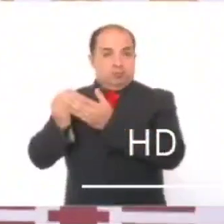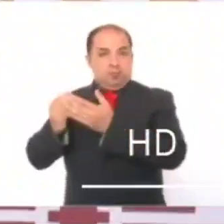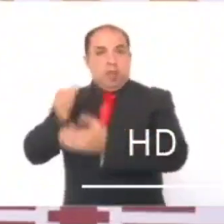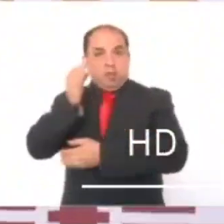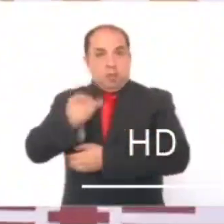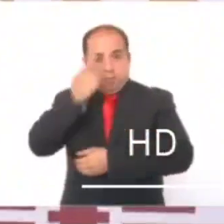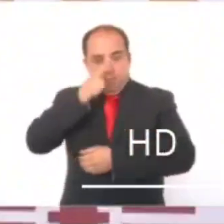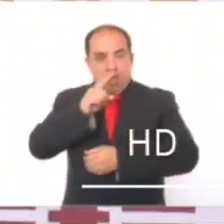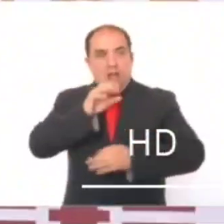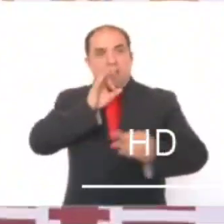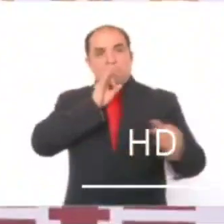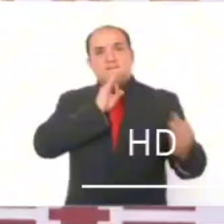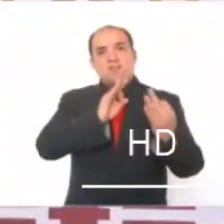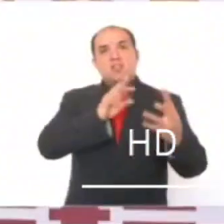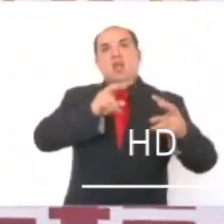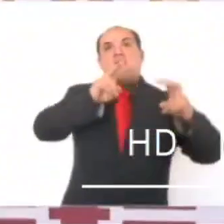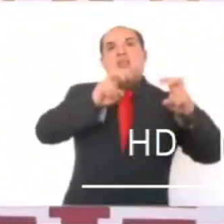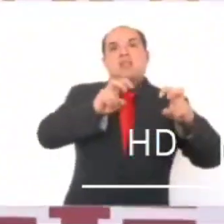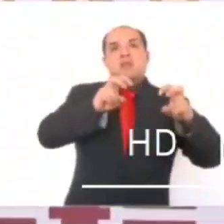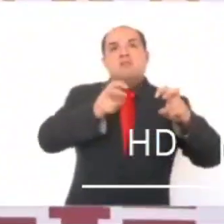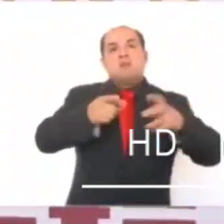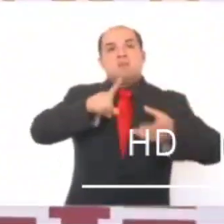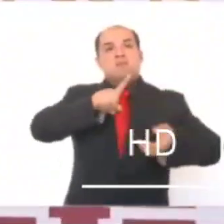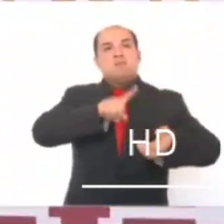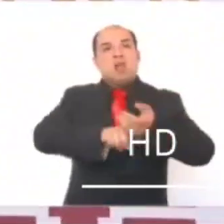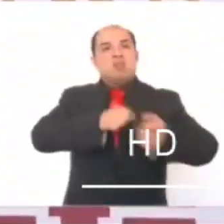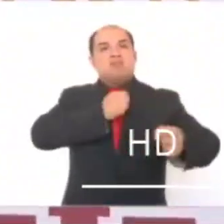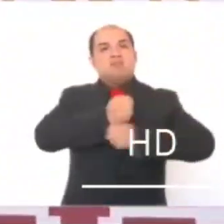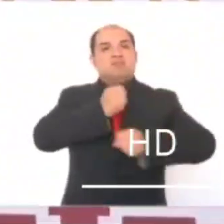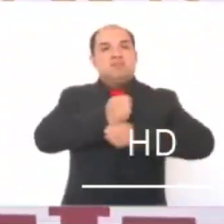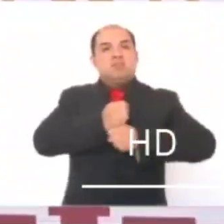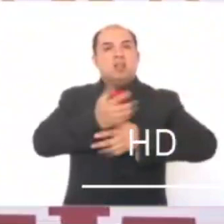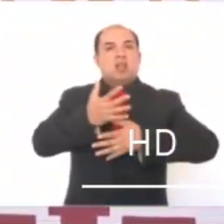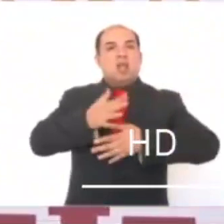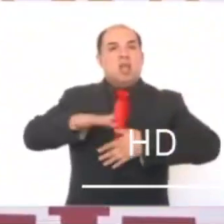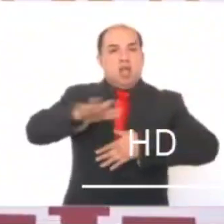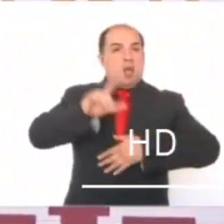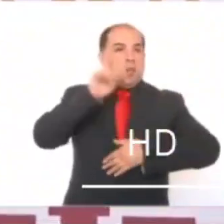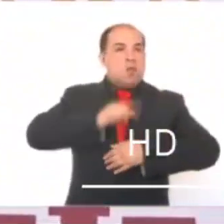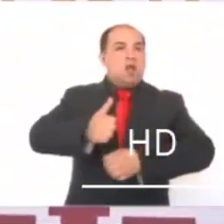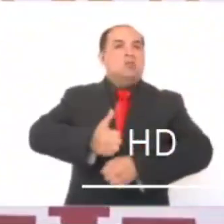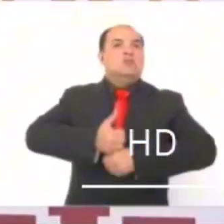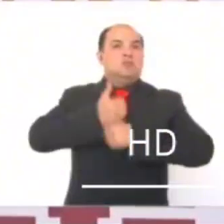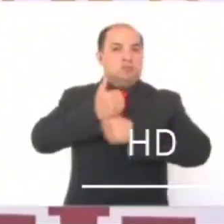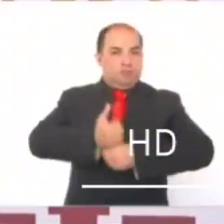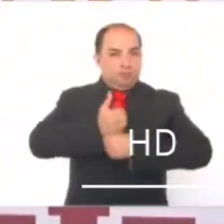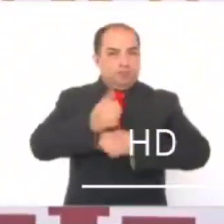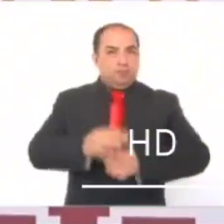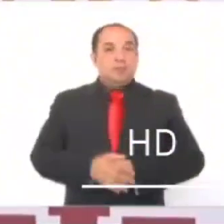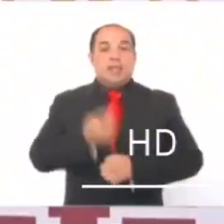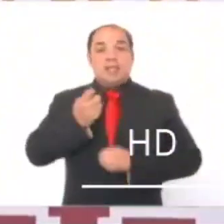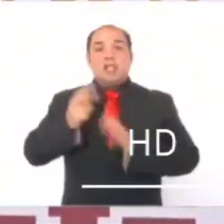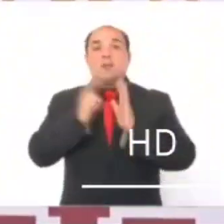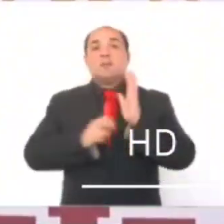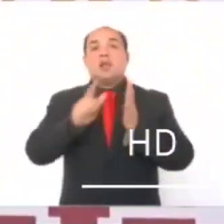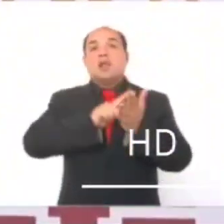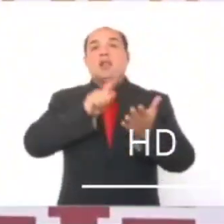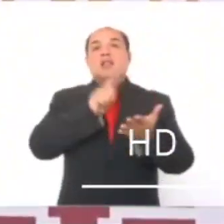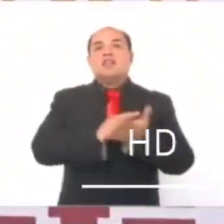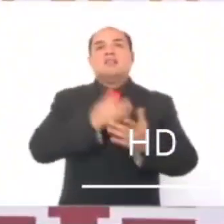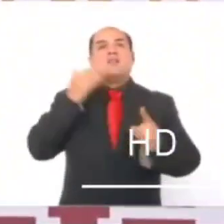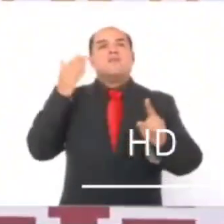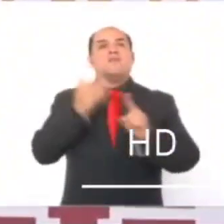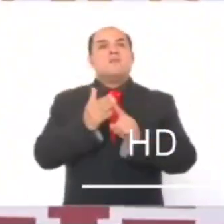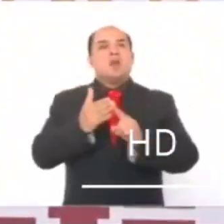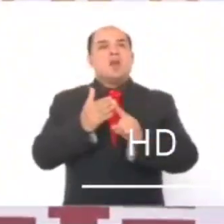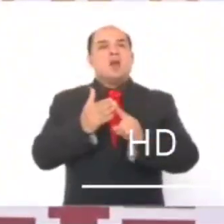un tipo particular y agresivo de violencia que sufren las mujeres. Estas reformas son para